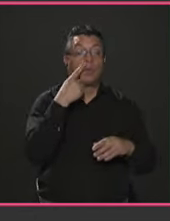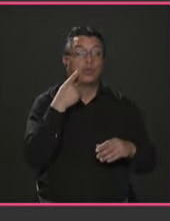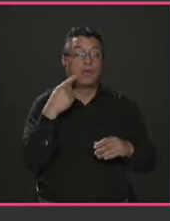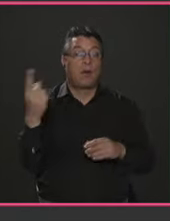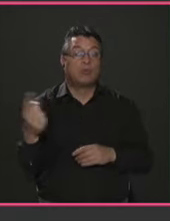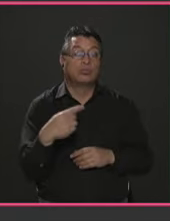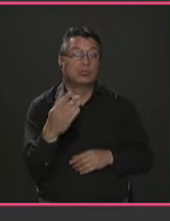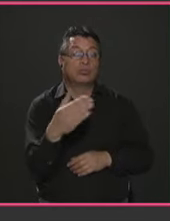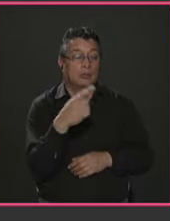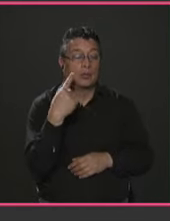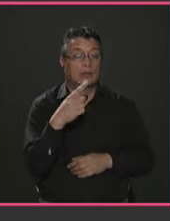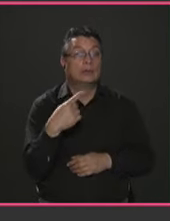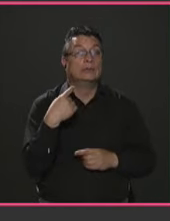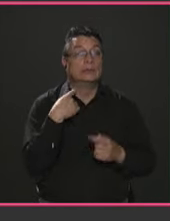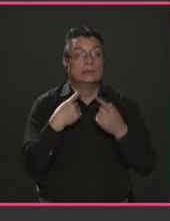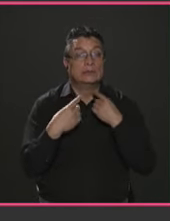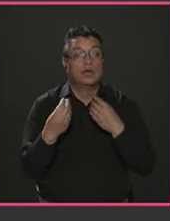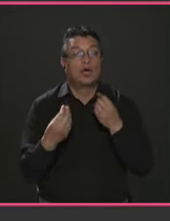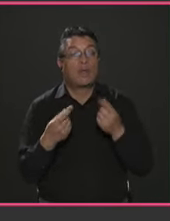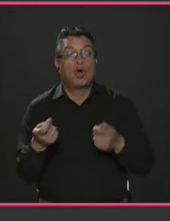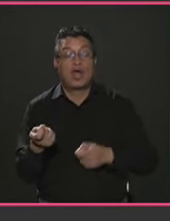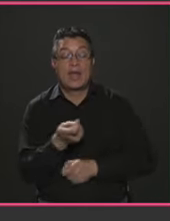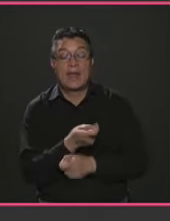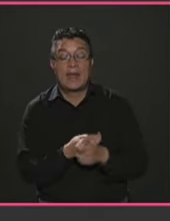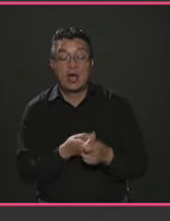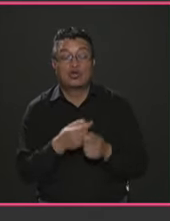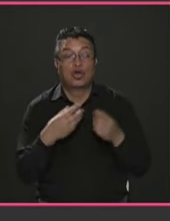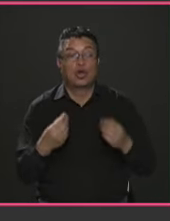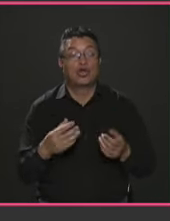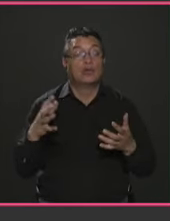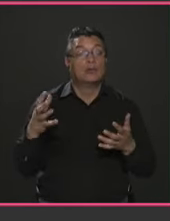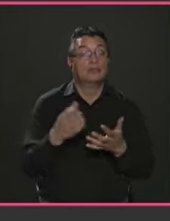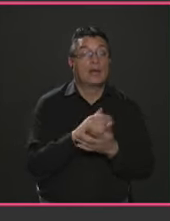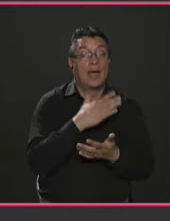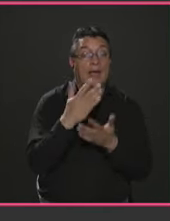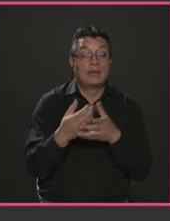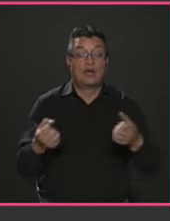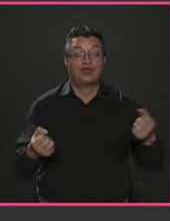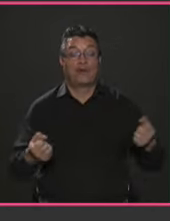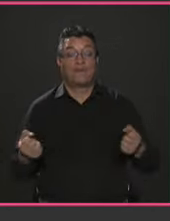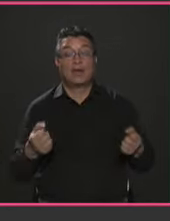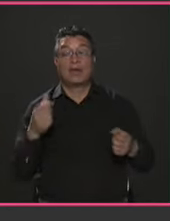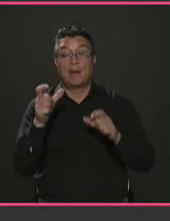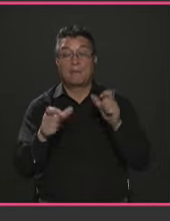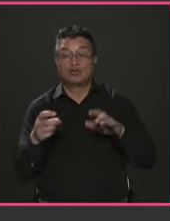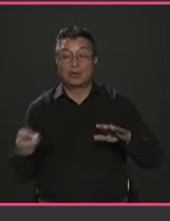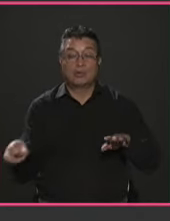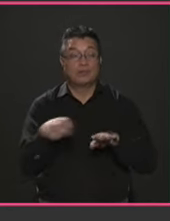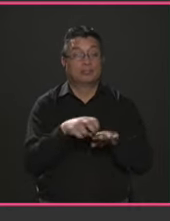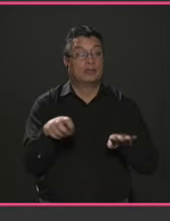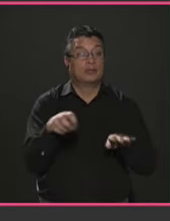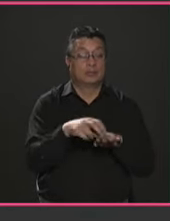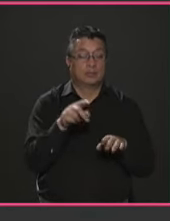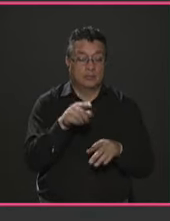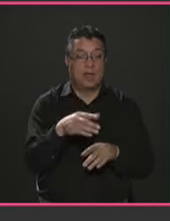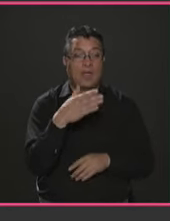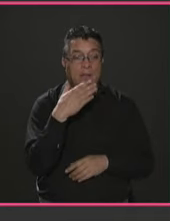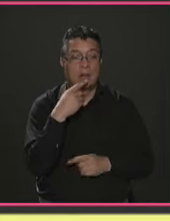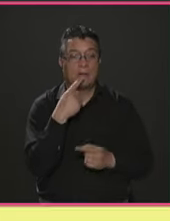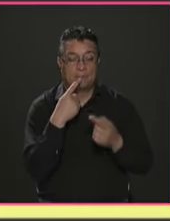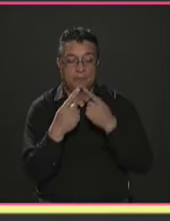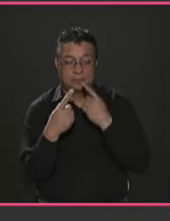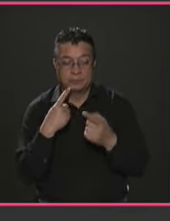estamos viendo cómo afectan los modelos de negocio hasta cómo afectan a los conductores y a las personas que de hecho están en la cadena de